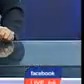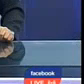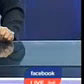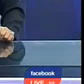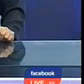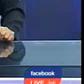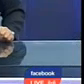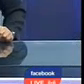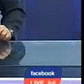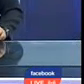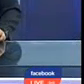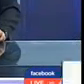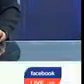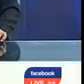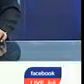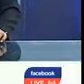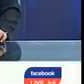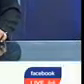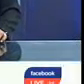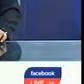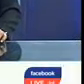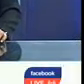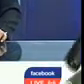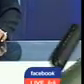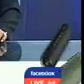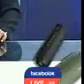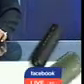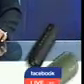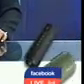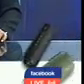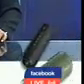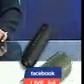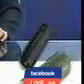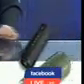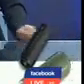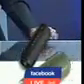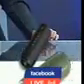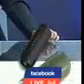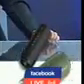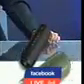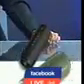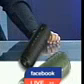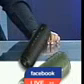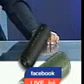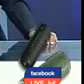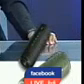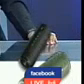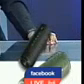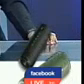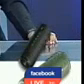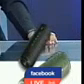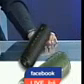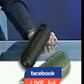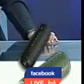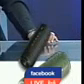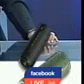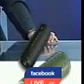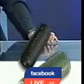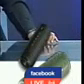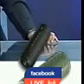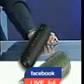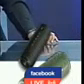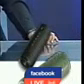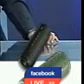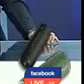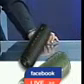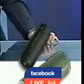Huawei anuncia a lo grande el ingreso Nova 9 Series, los smartphones que llegan a elevar tu experiencia